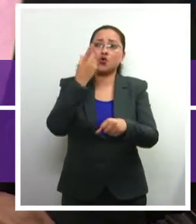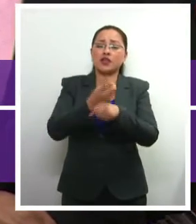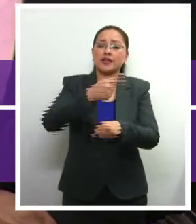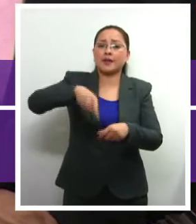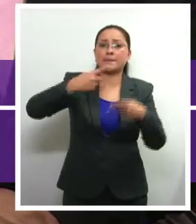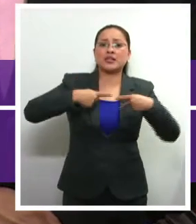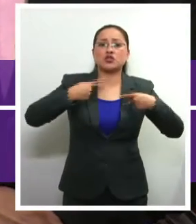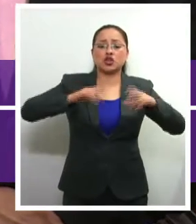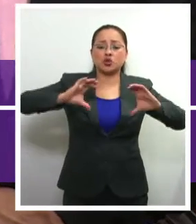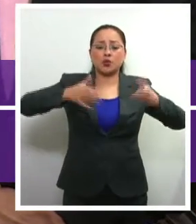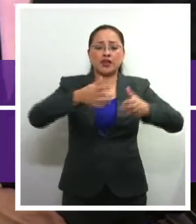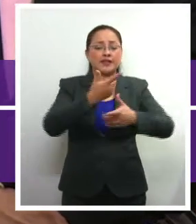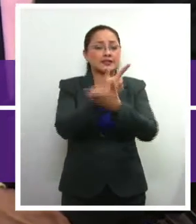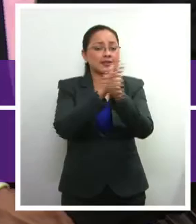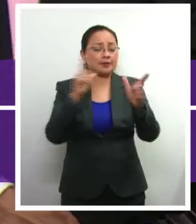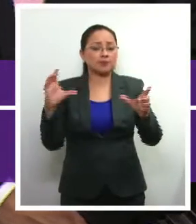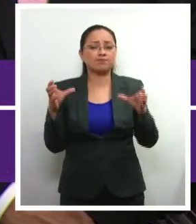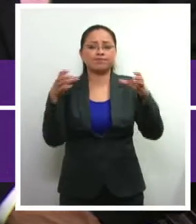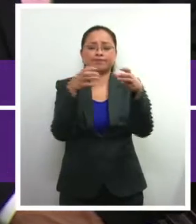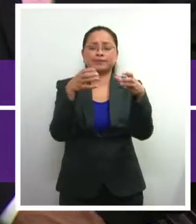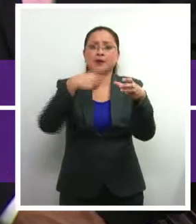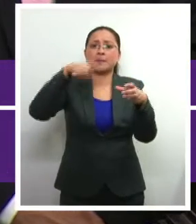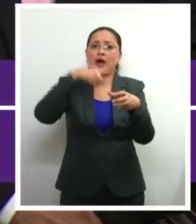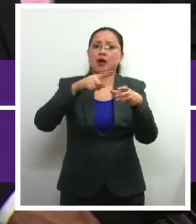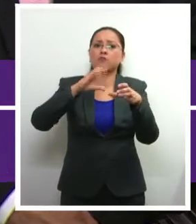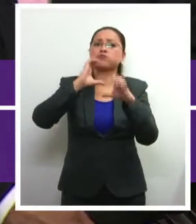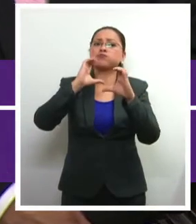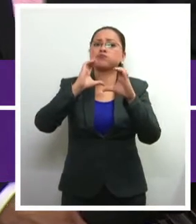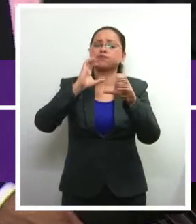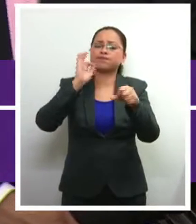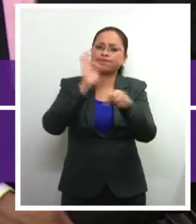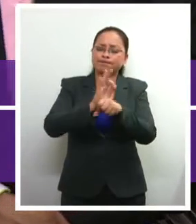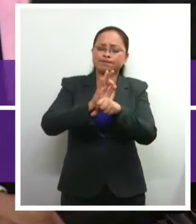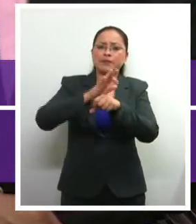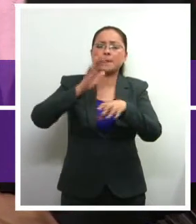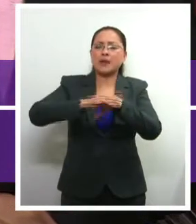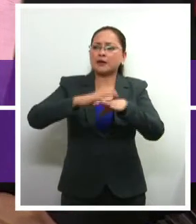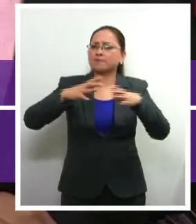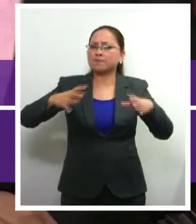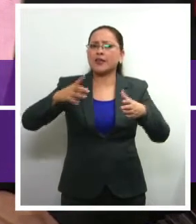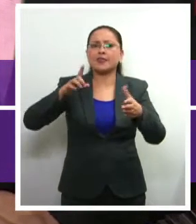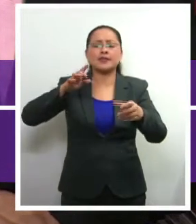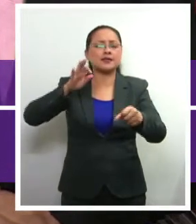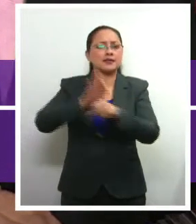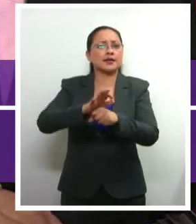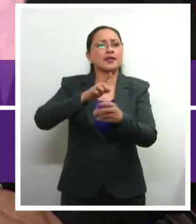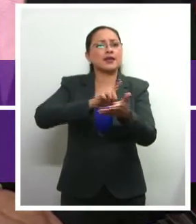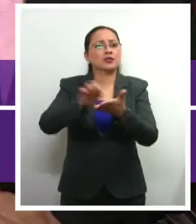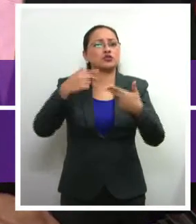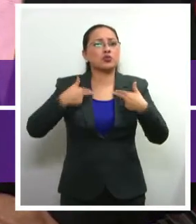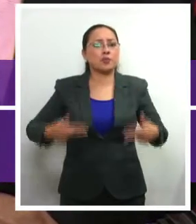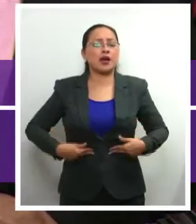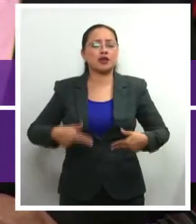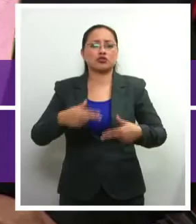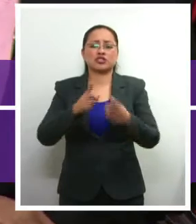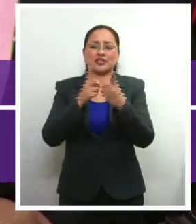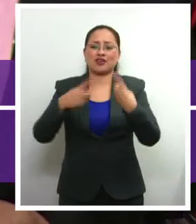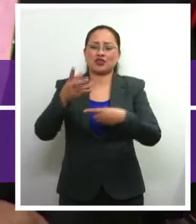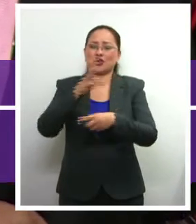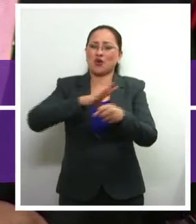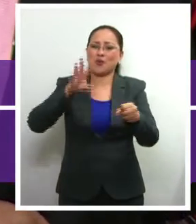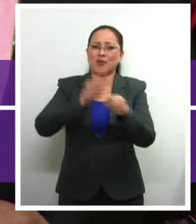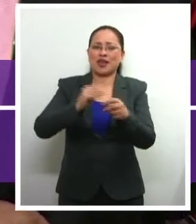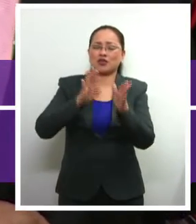y comunidades libres para la preservación, ampliación, protección y garantía de los derechos humanos, el desarrollo integral y progresivo